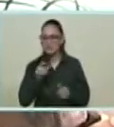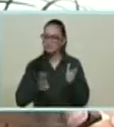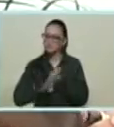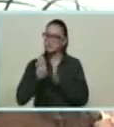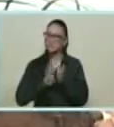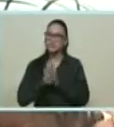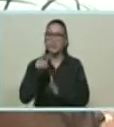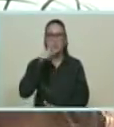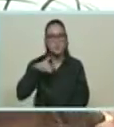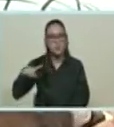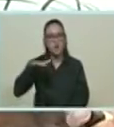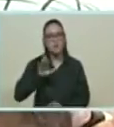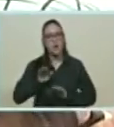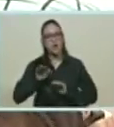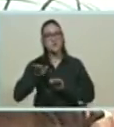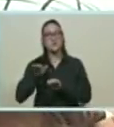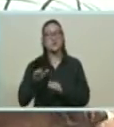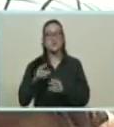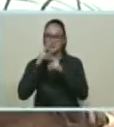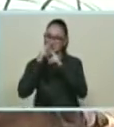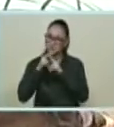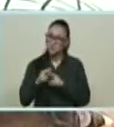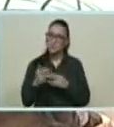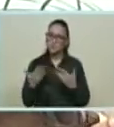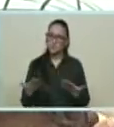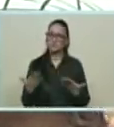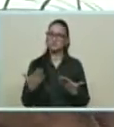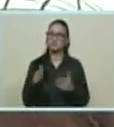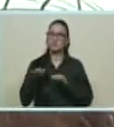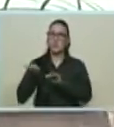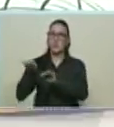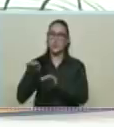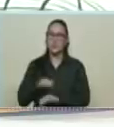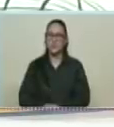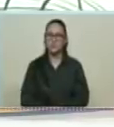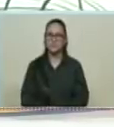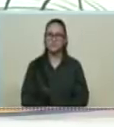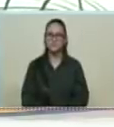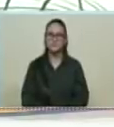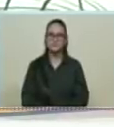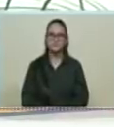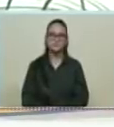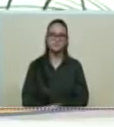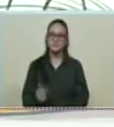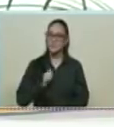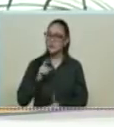adelante, que tiene un pueblo que lo respalda, que lo adora, que lo quiere, presidente. Y en cualquier